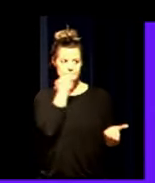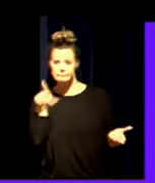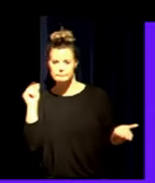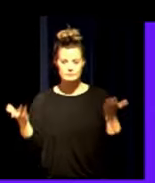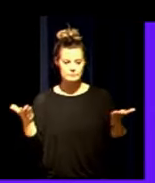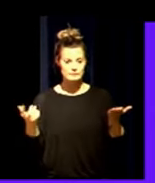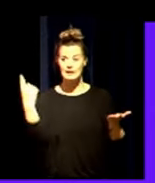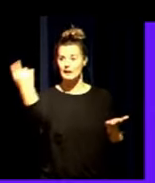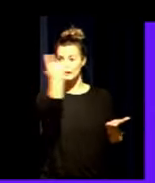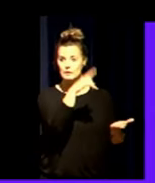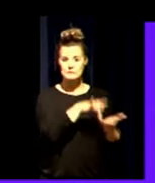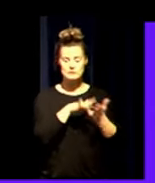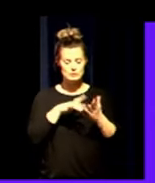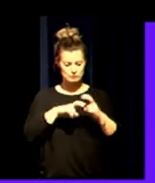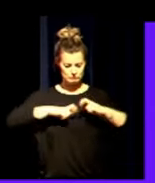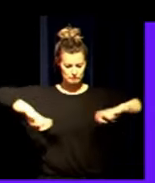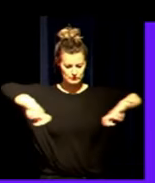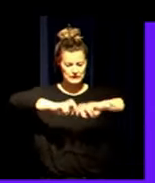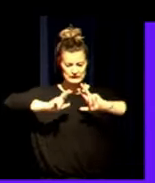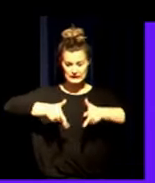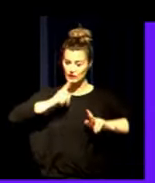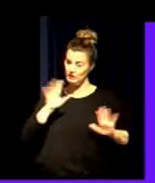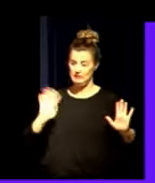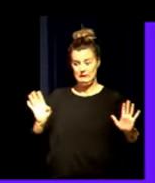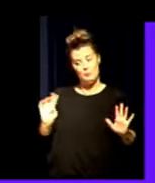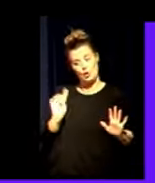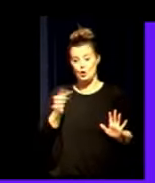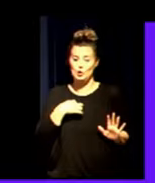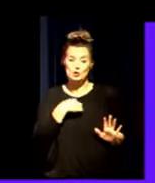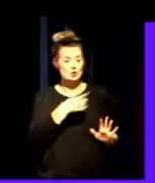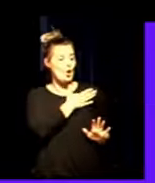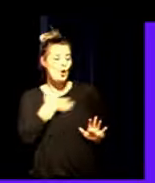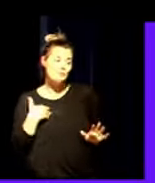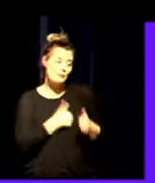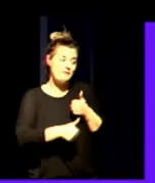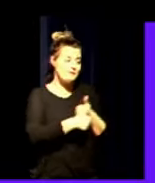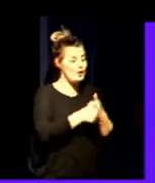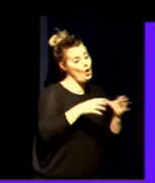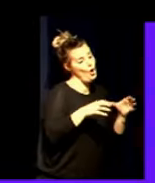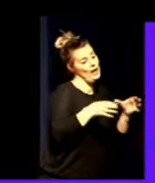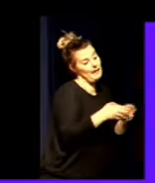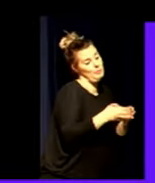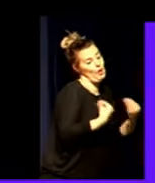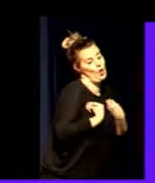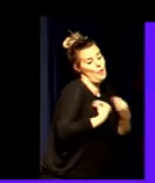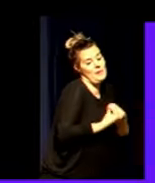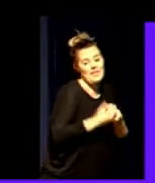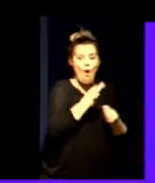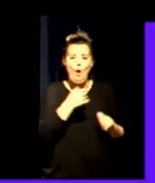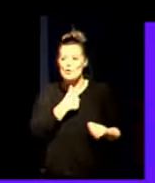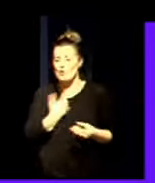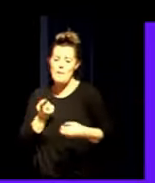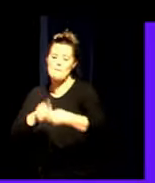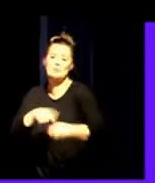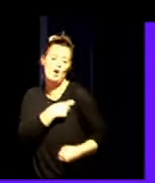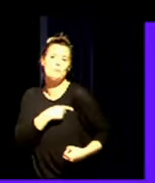Cada uno de los que están sentados en el claustro responde, pues no, yo quiero el equipo de convivencia, pues yo me apunto a la comisión